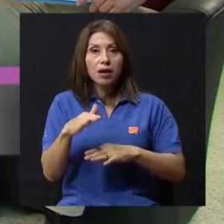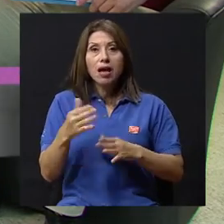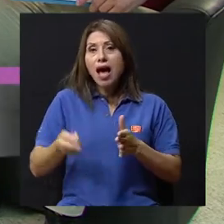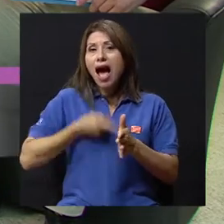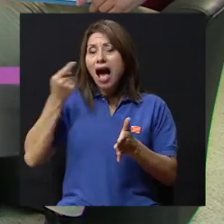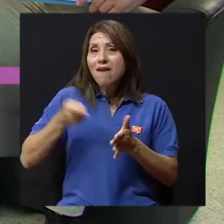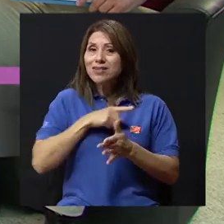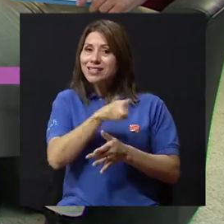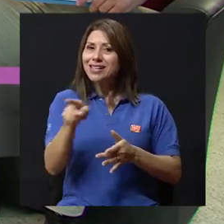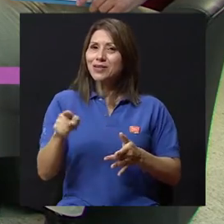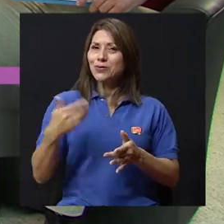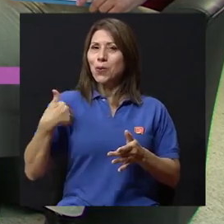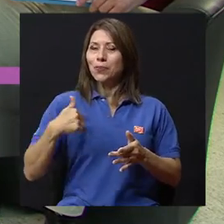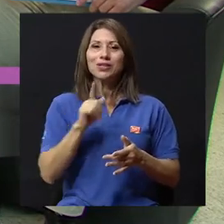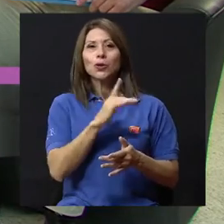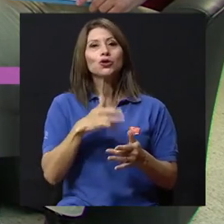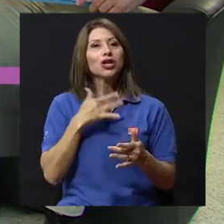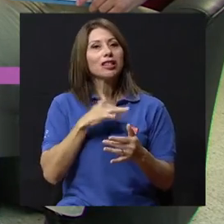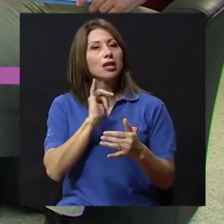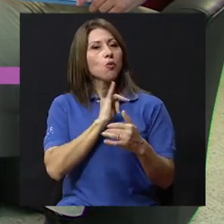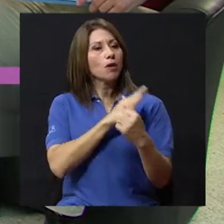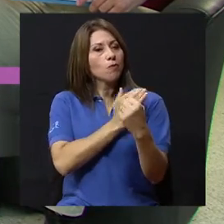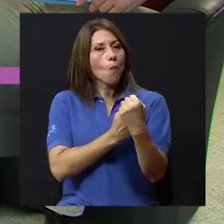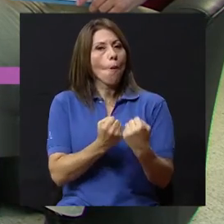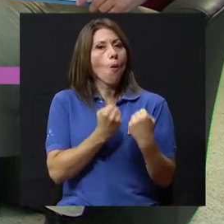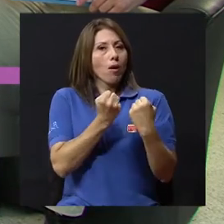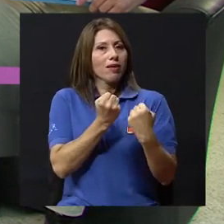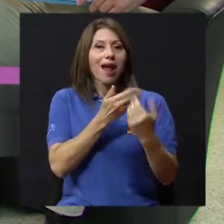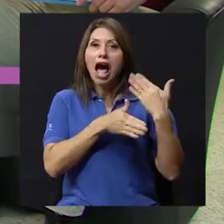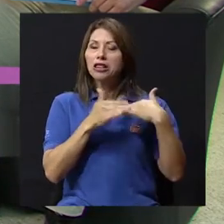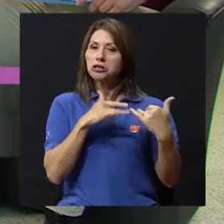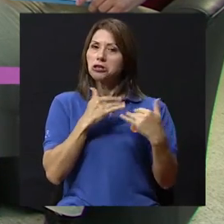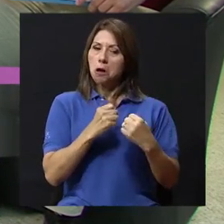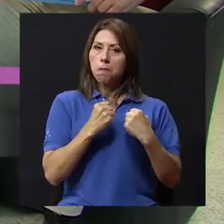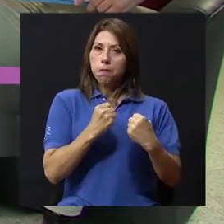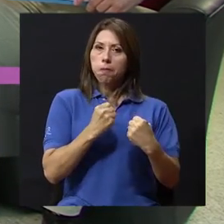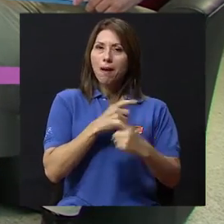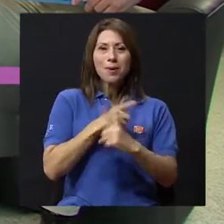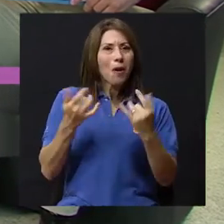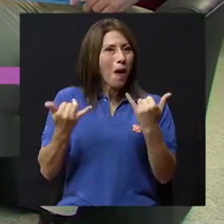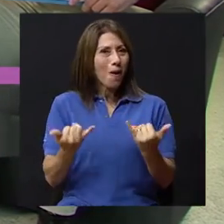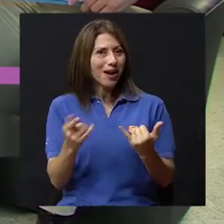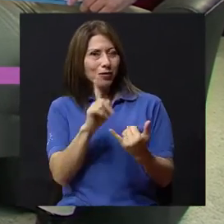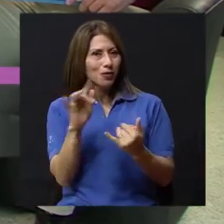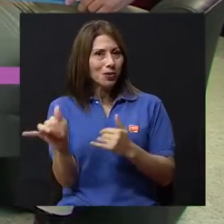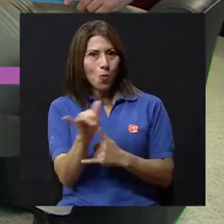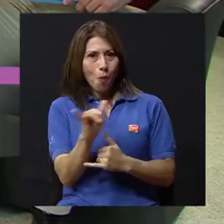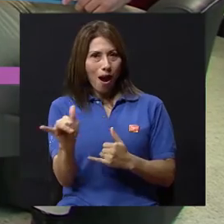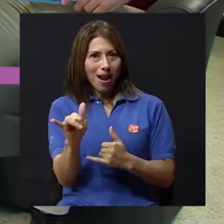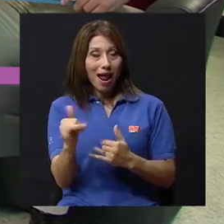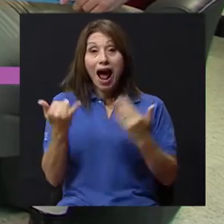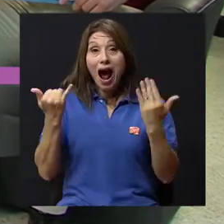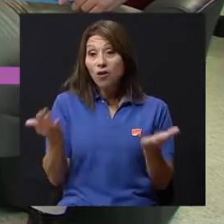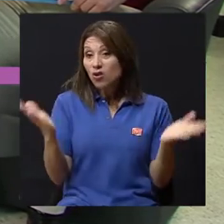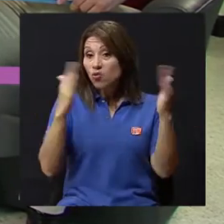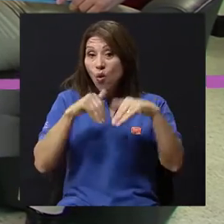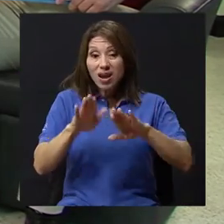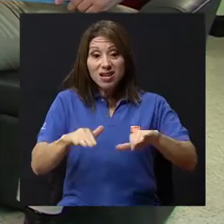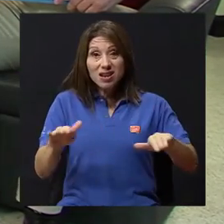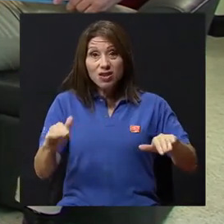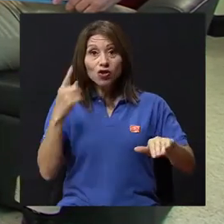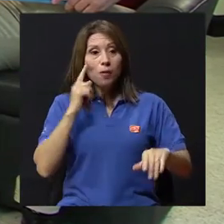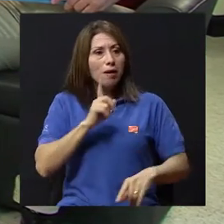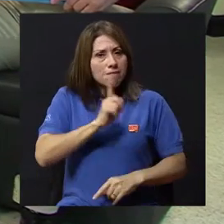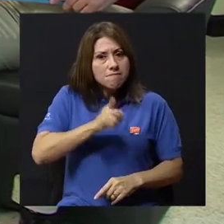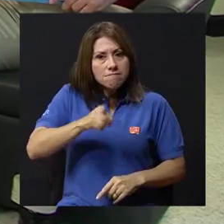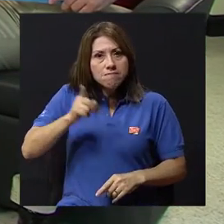pronto ya no tienen tanto poder como tenían antes, tal vez en el núcleo familiar. Ya no hay chiquillos o chiquillas que mandar en la casa,